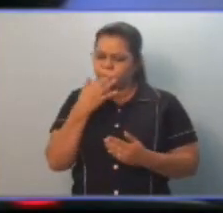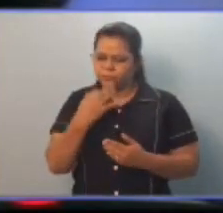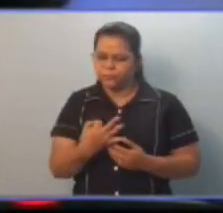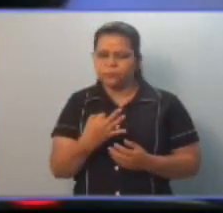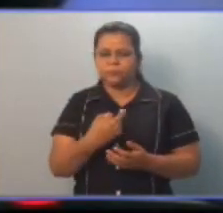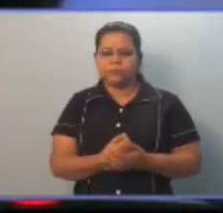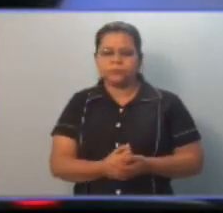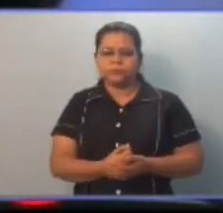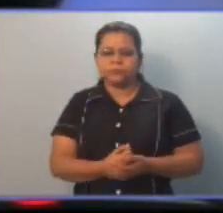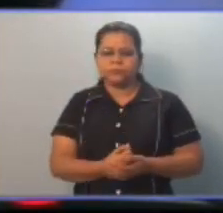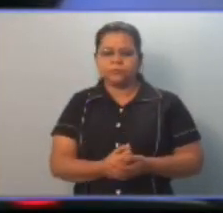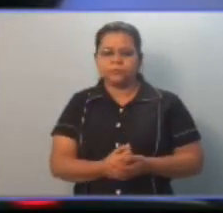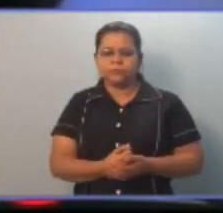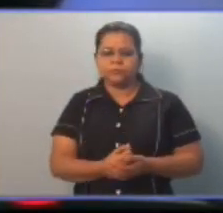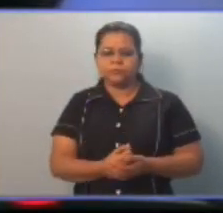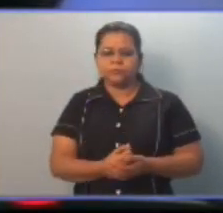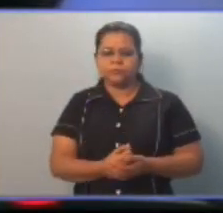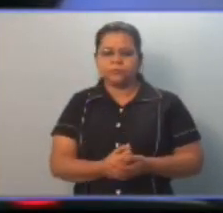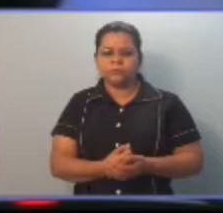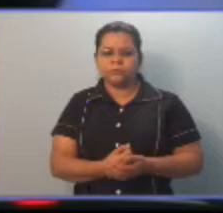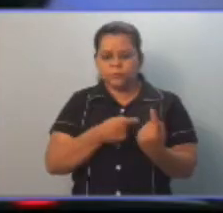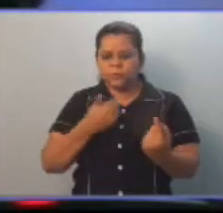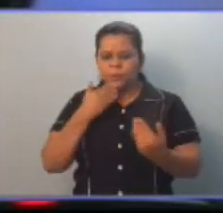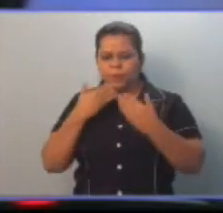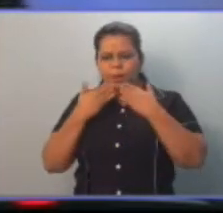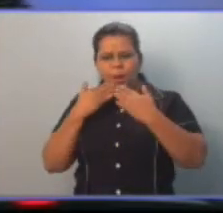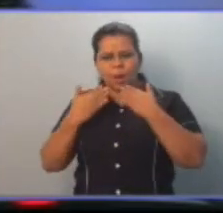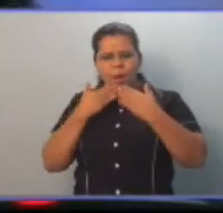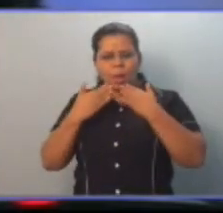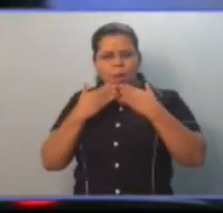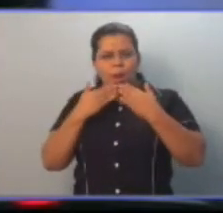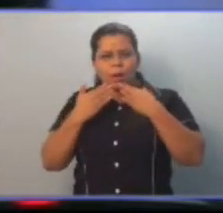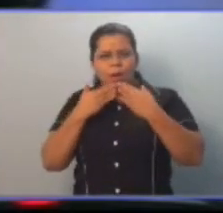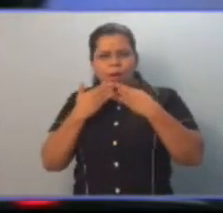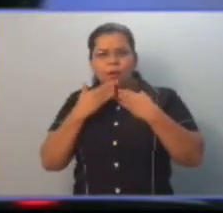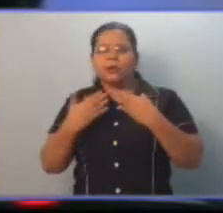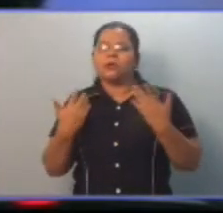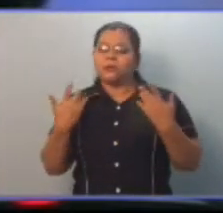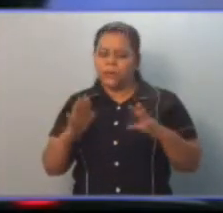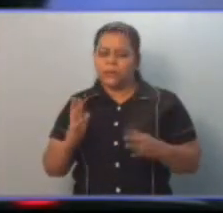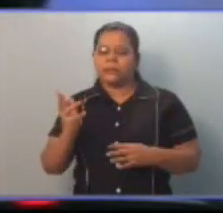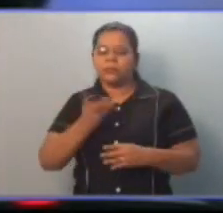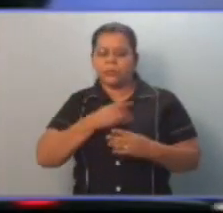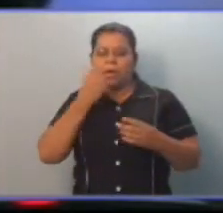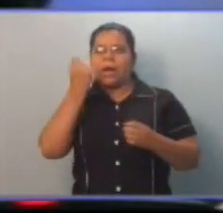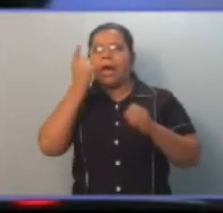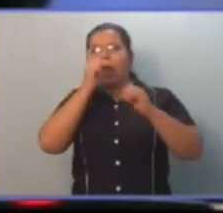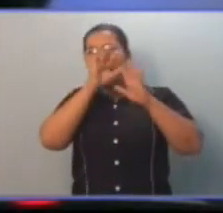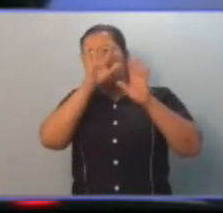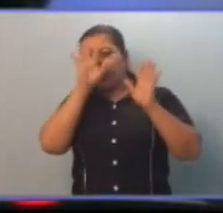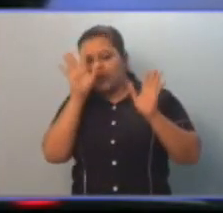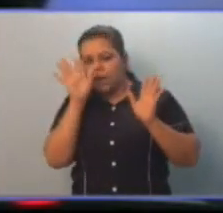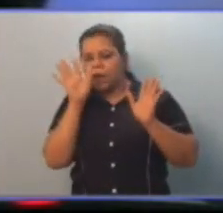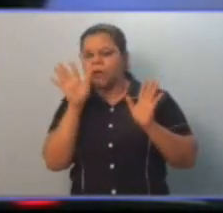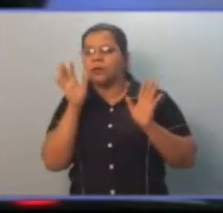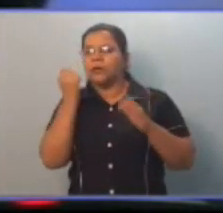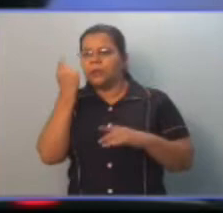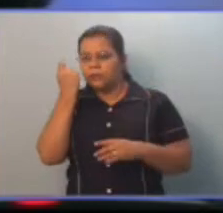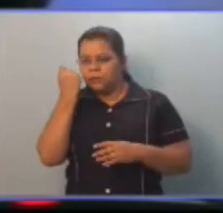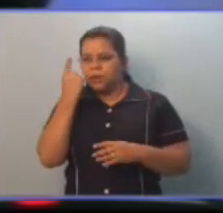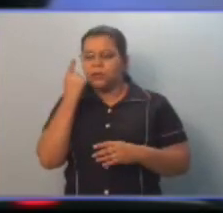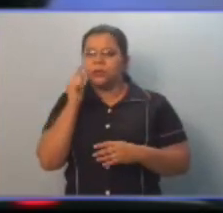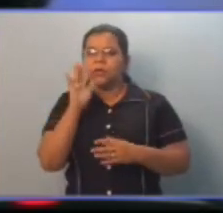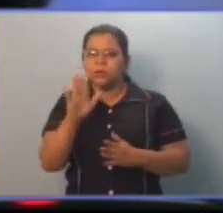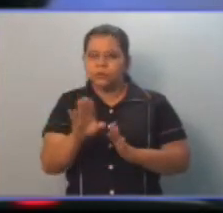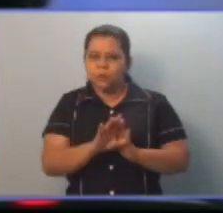señor candidato se haya explayado, porque sí nos permite a nosotros darnos un poquito más de cuenta de sus hojas